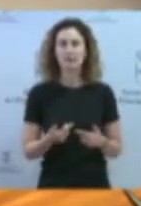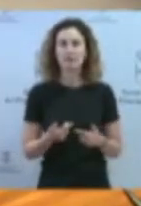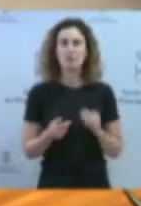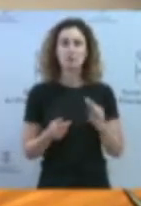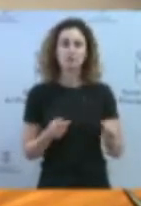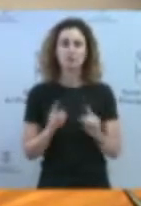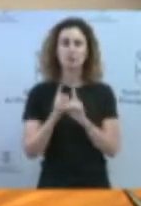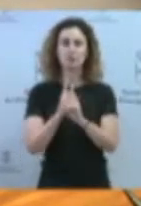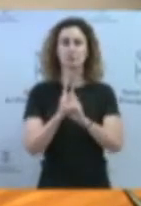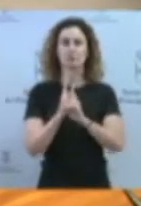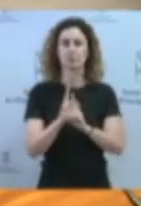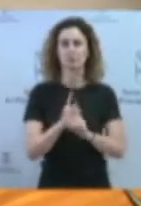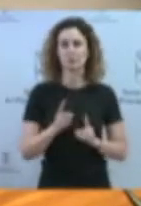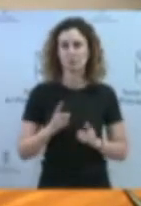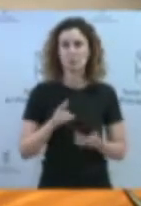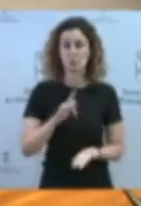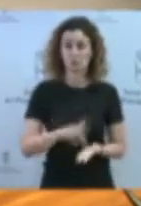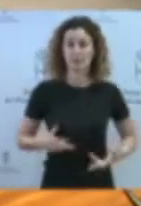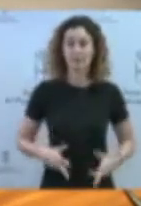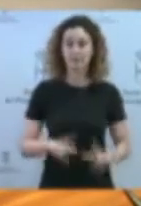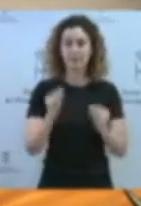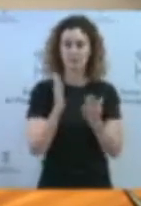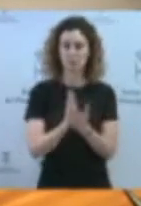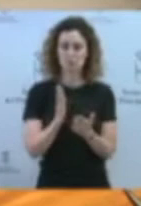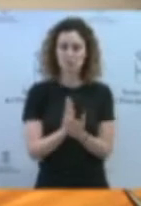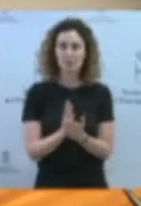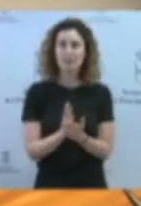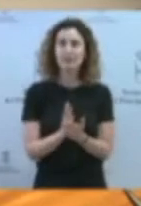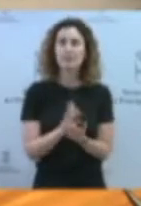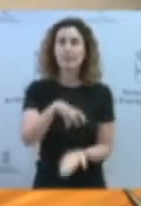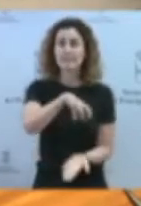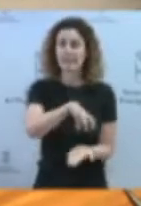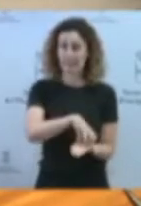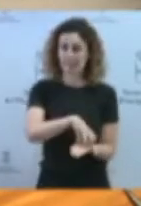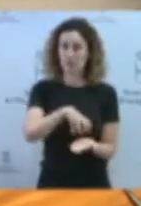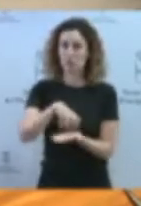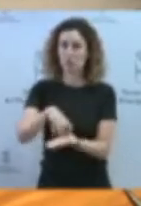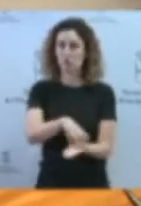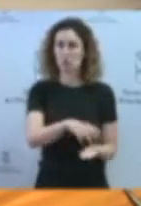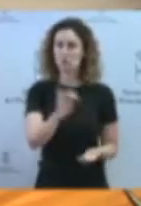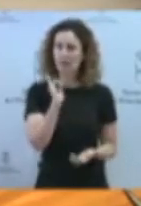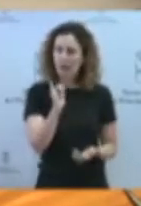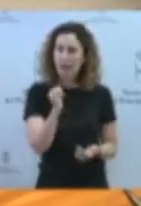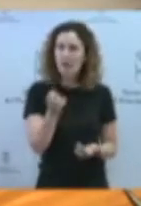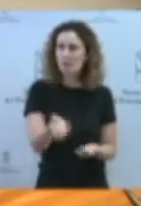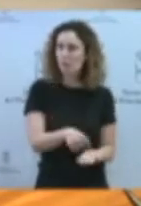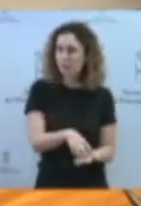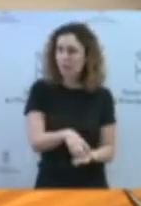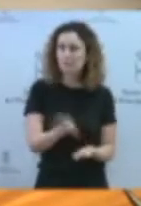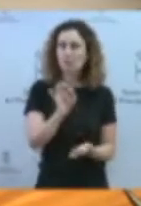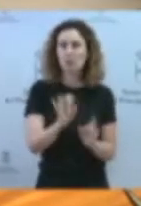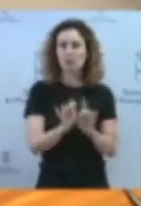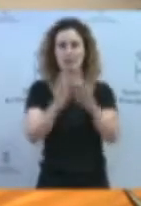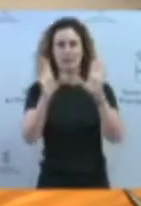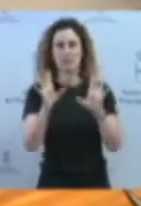curso. Puesto que los centros tenían alguna serie de dudas o aclaraciones que había que hacer respecto a esta resolución,